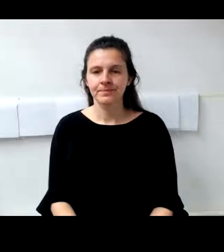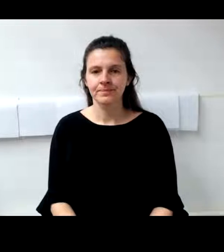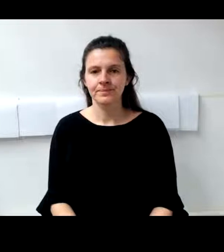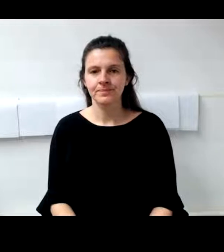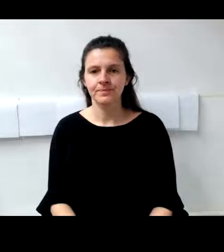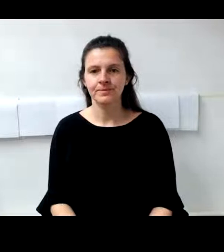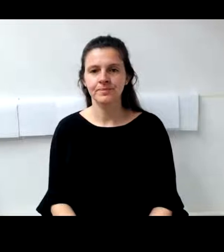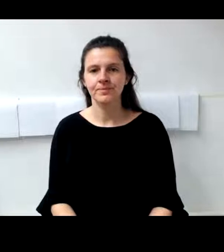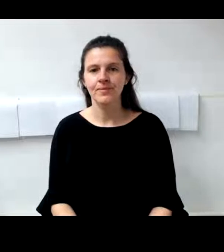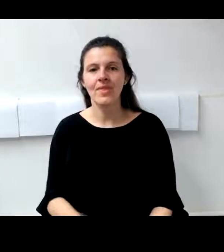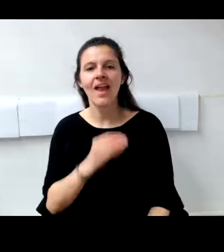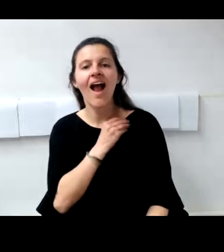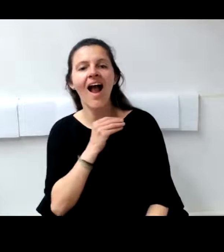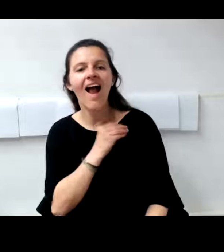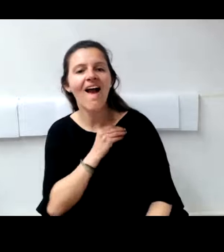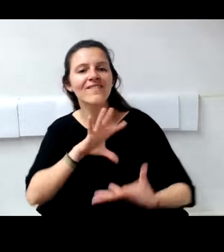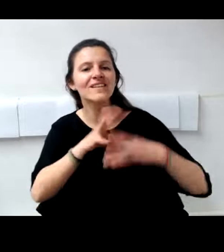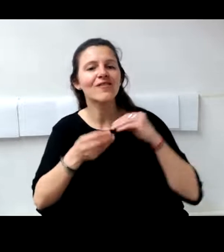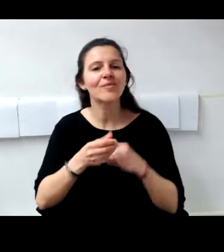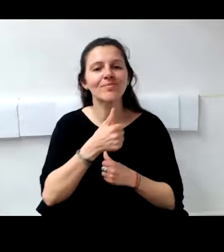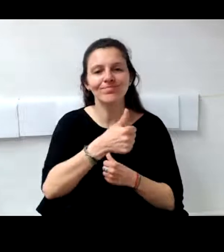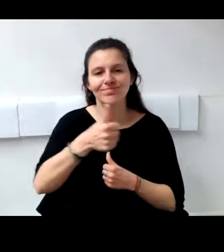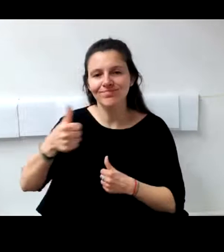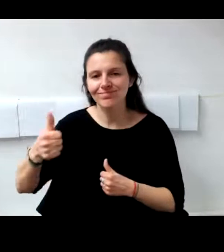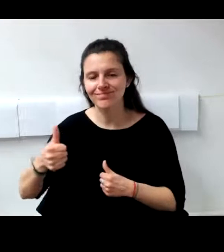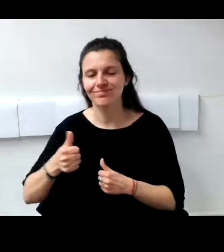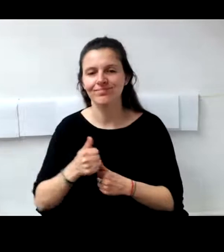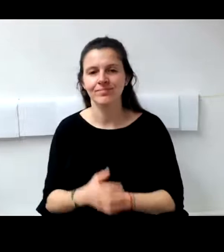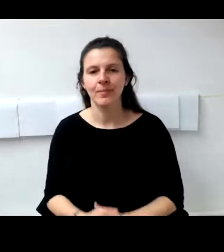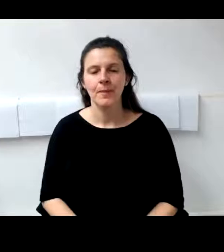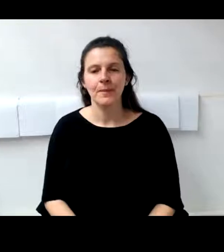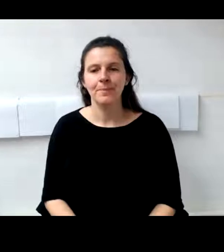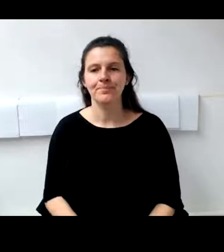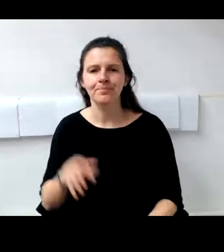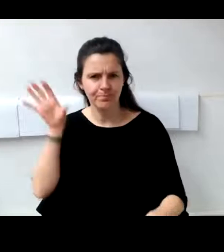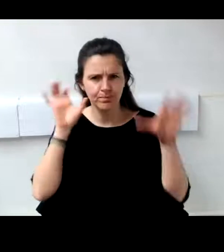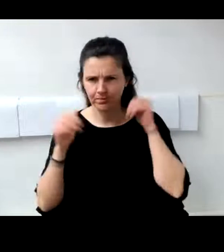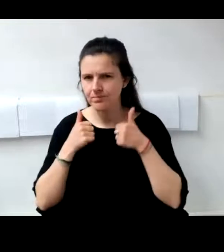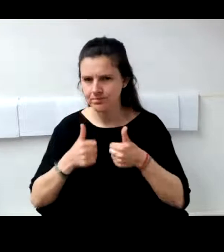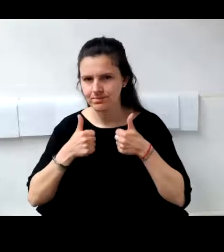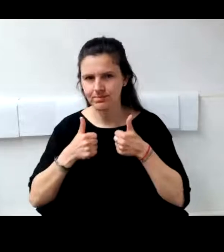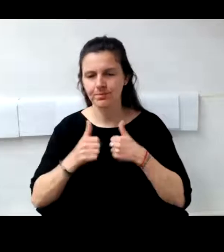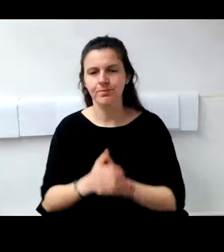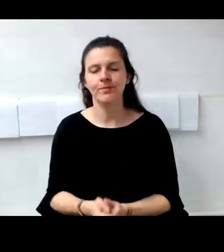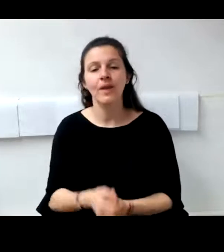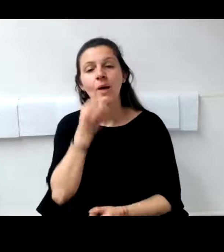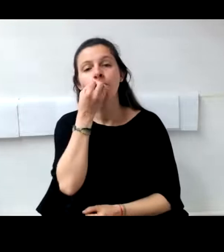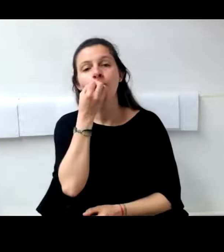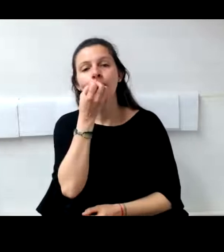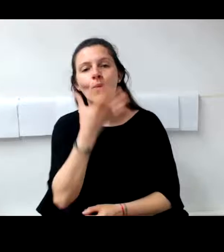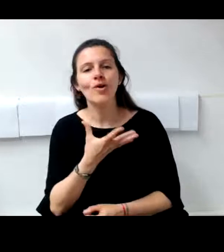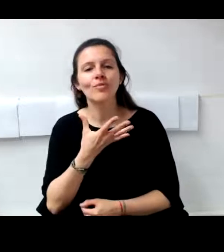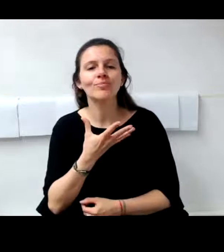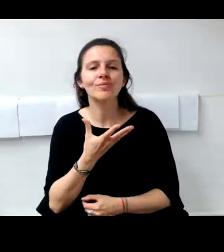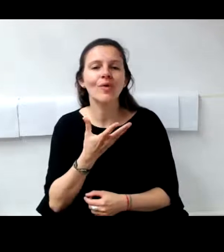Un dedito para arriba si se escucha bien. Sí, bien, se gracias. Escucha perfecto. Gracias. Bien, algunas